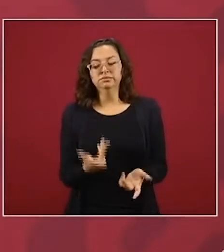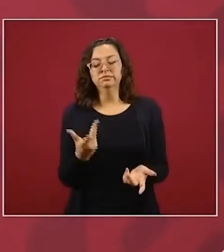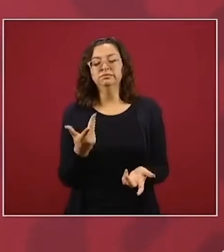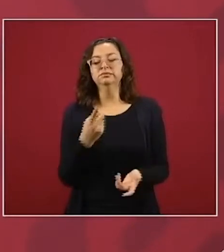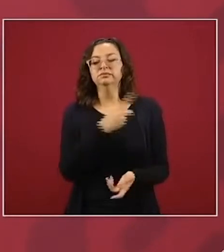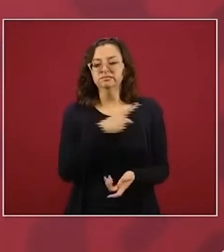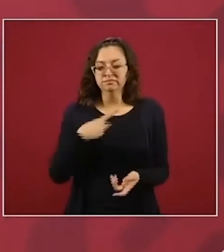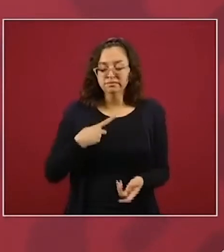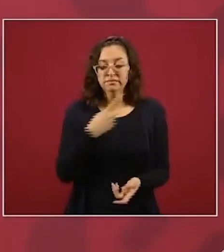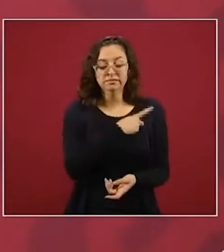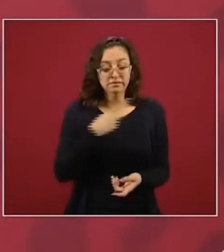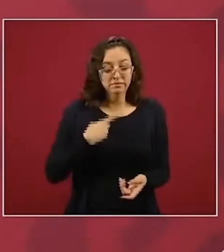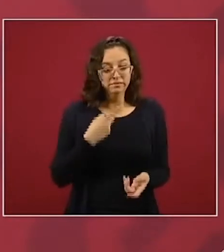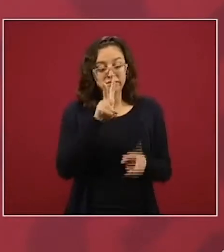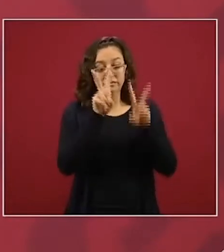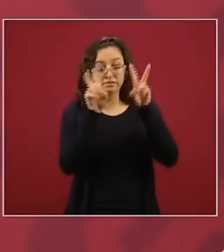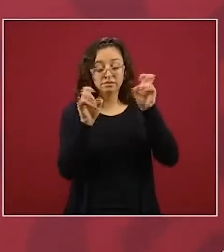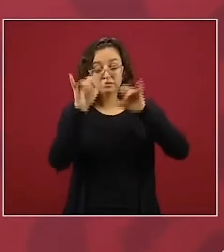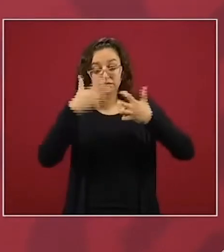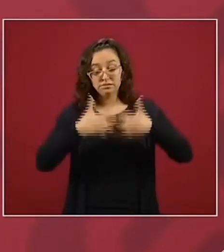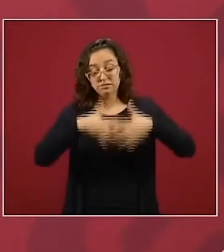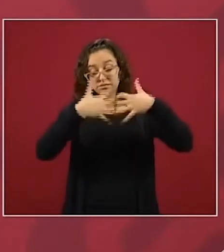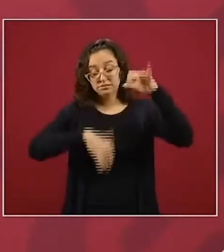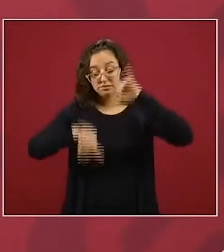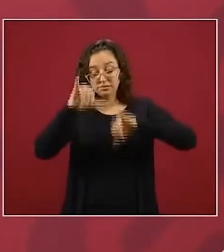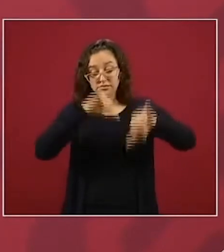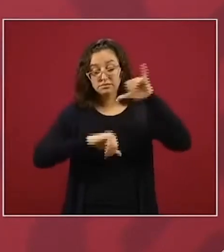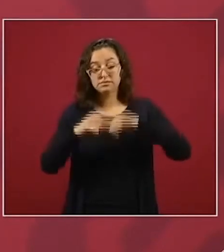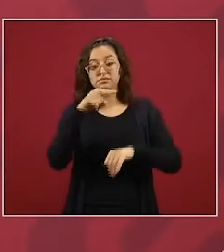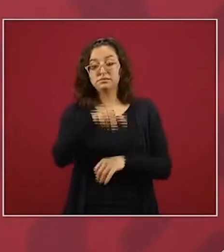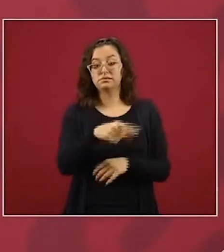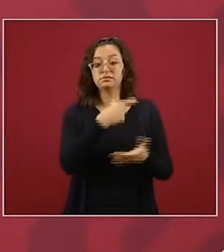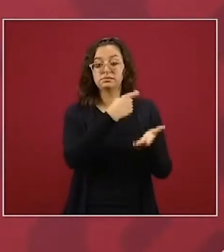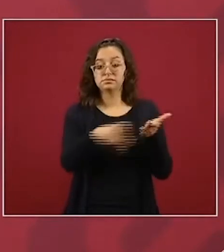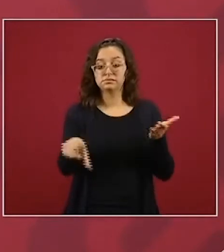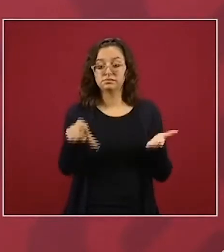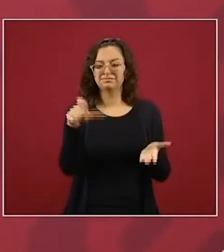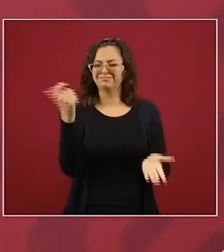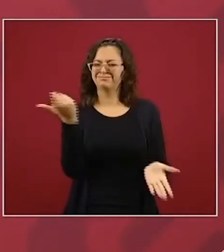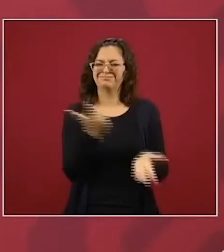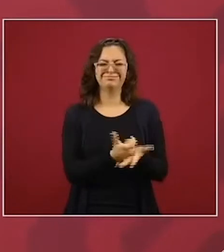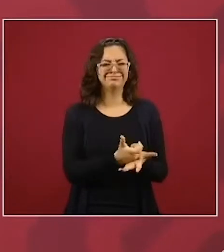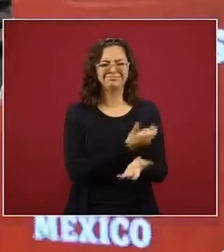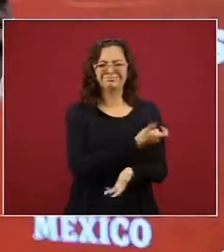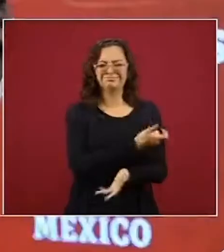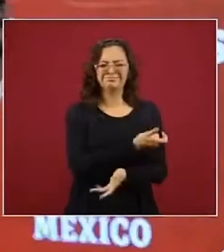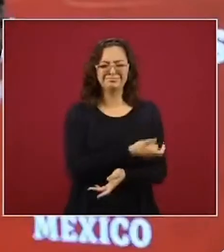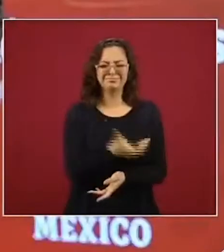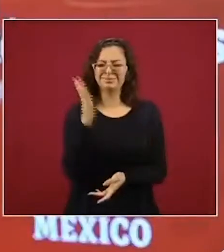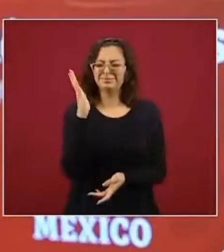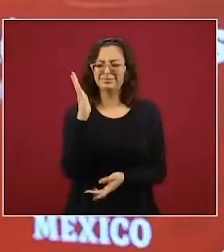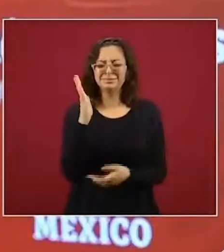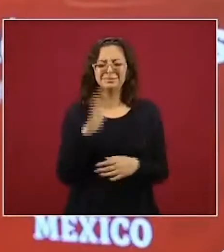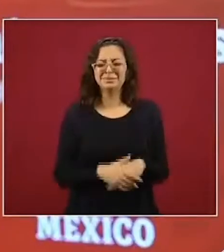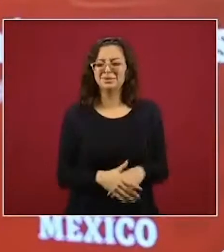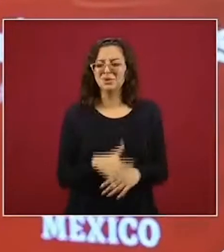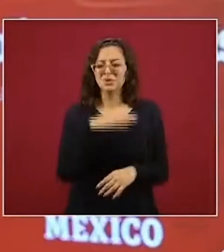planta de fertilizantes que se compró de manera